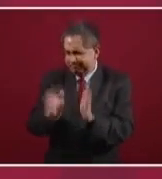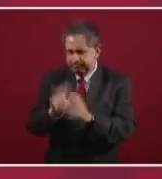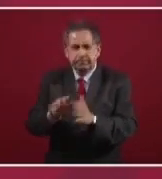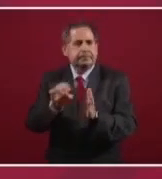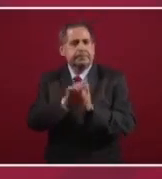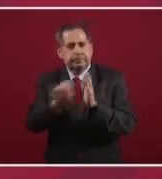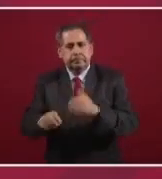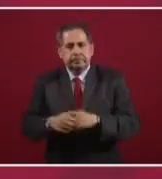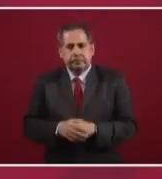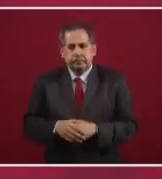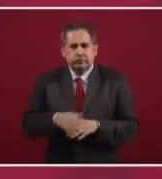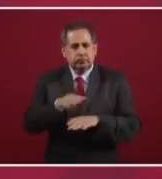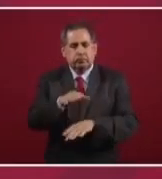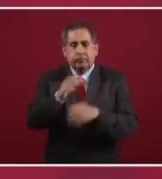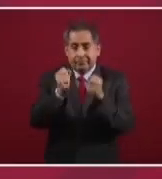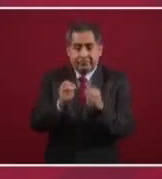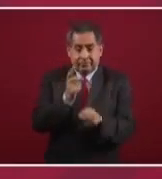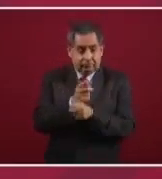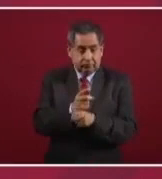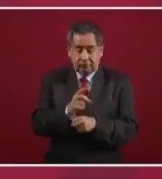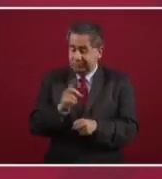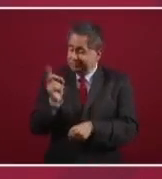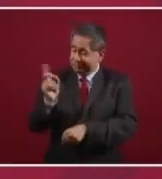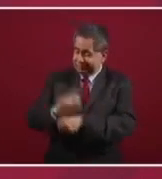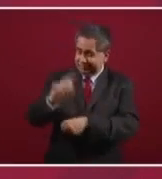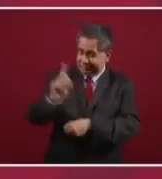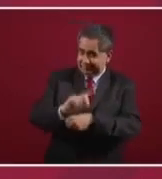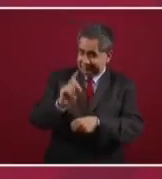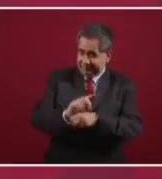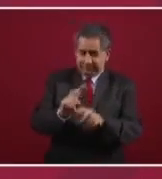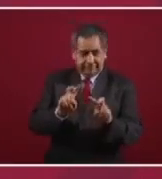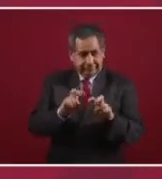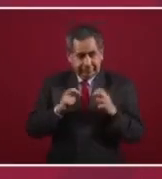Por ejemplo, en el caso de seguridad, todos los días